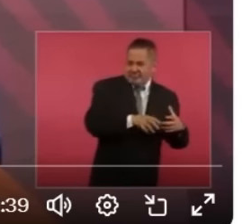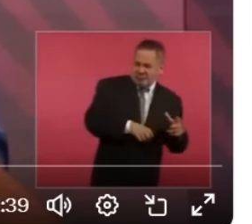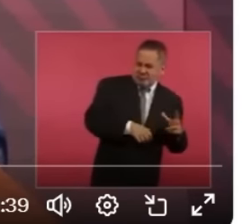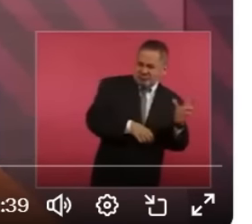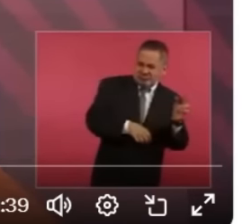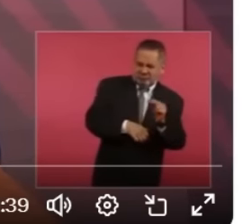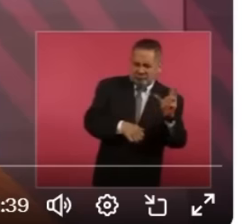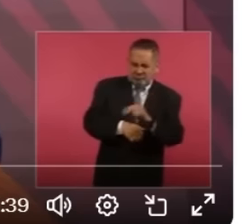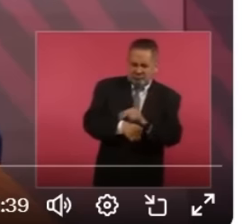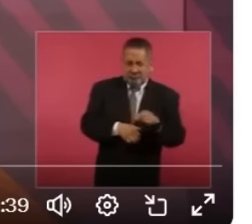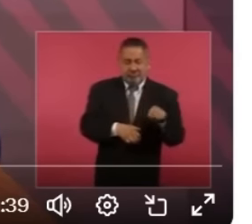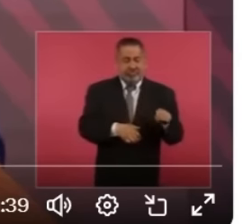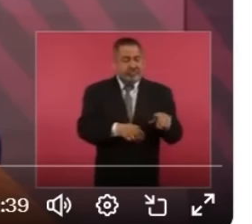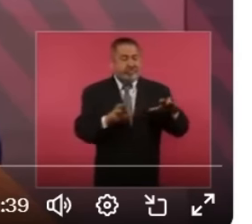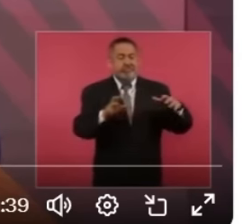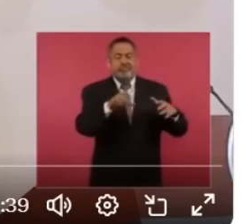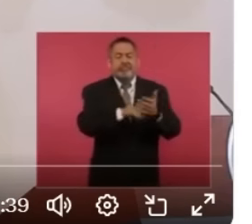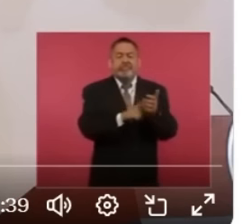el partido más